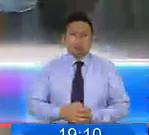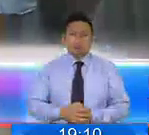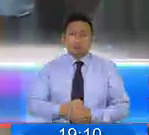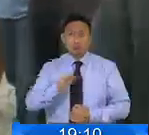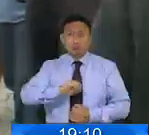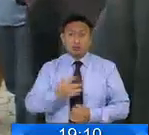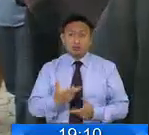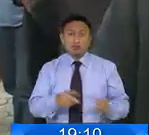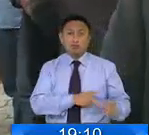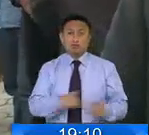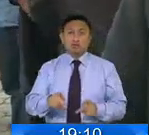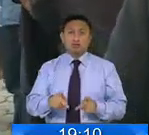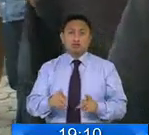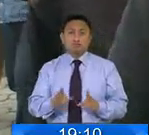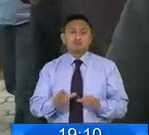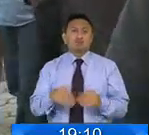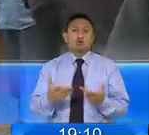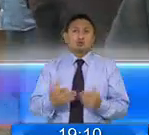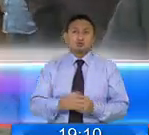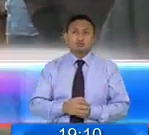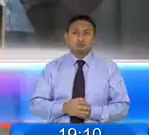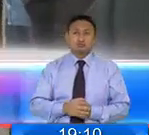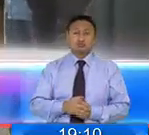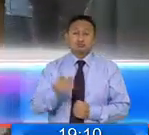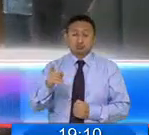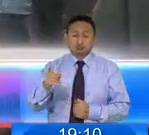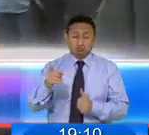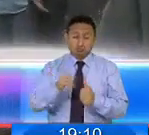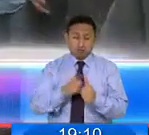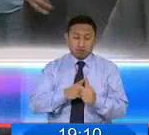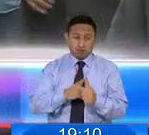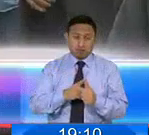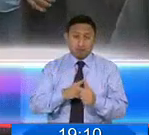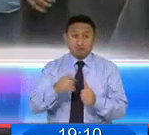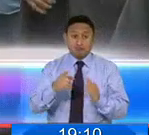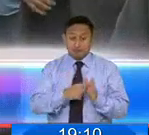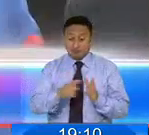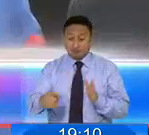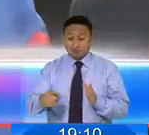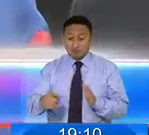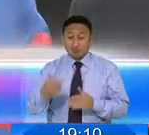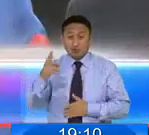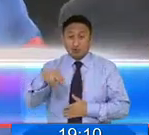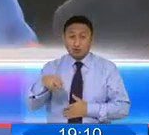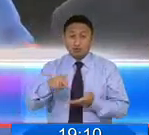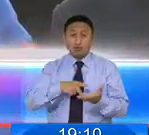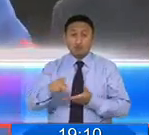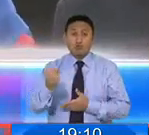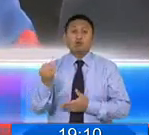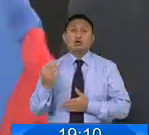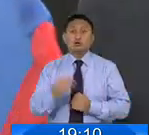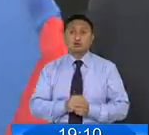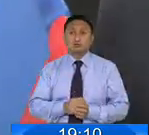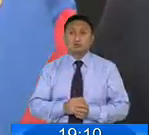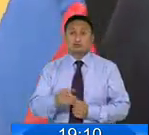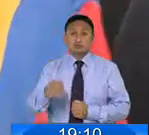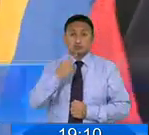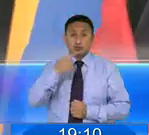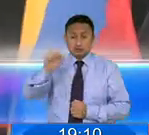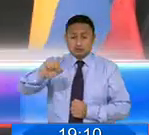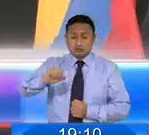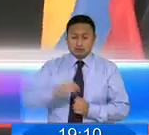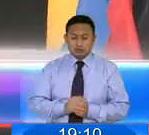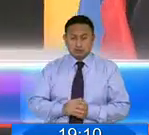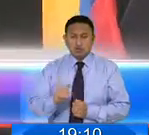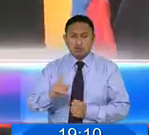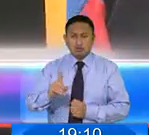a planificar. ¿De qué forma? ¿Cuánto va a cubrir hasta lo que le queda de gobierno? Pero no es que nos digan solamente que nos deben, sino cuándo nos